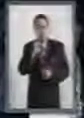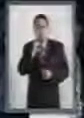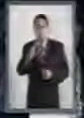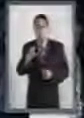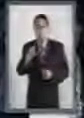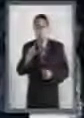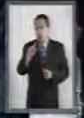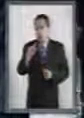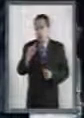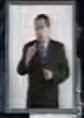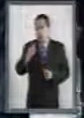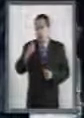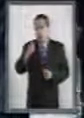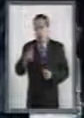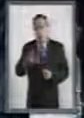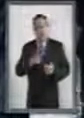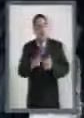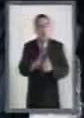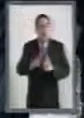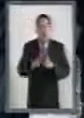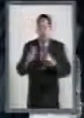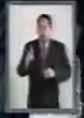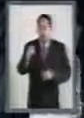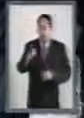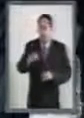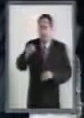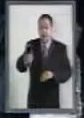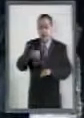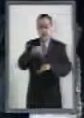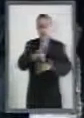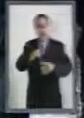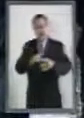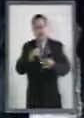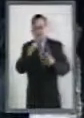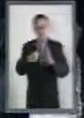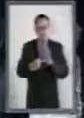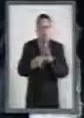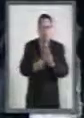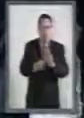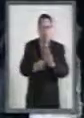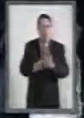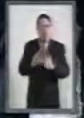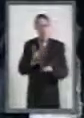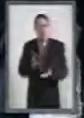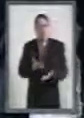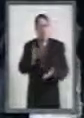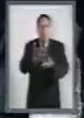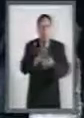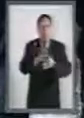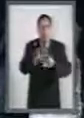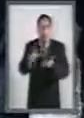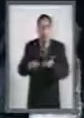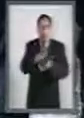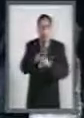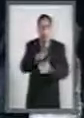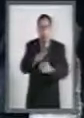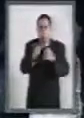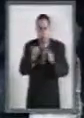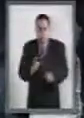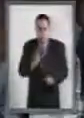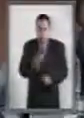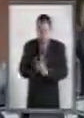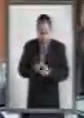Roberto Gil Suart, del Grupo Parlamentario del Partido Acción Nacional, para presentar un proyecto de decreto por el que se expide la Ley de Seguridad